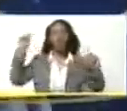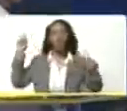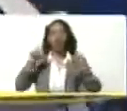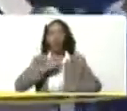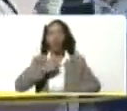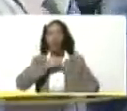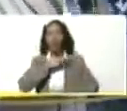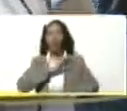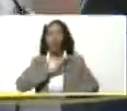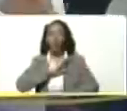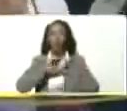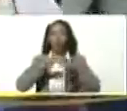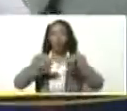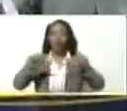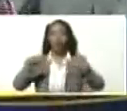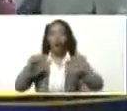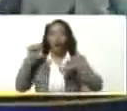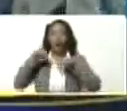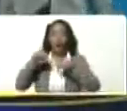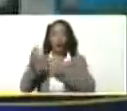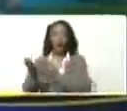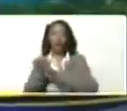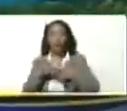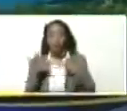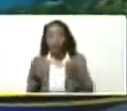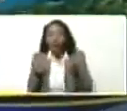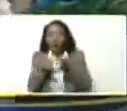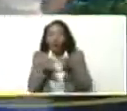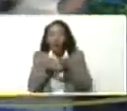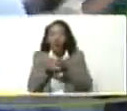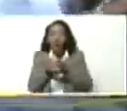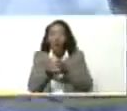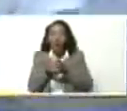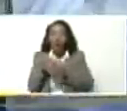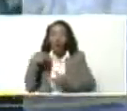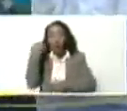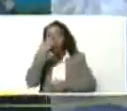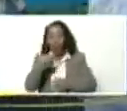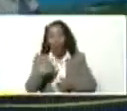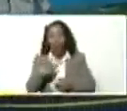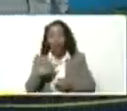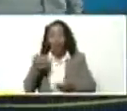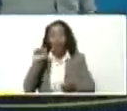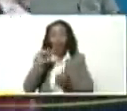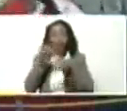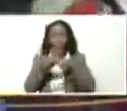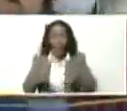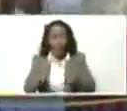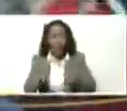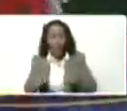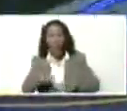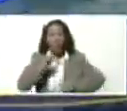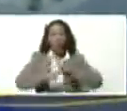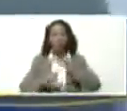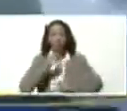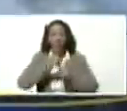tierra. Aquí nos va a recibir el grupo Carota, Ñema y Tajá con una gaita. Así que vamos, este es el